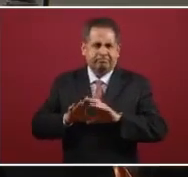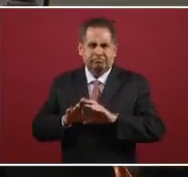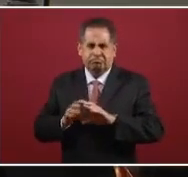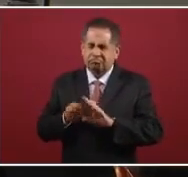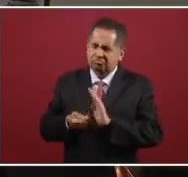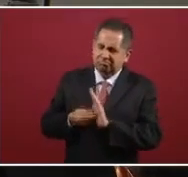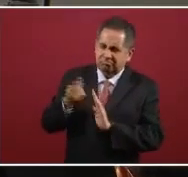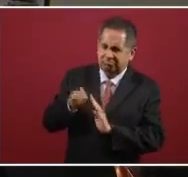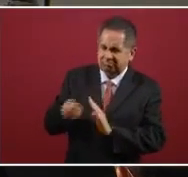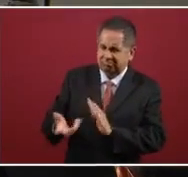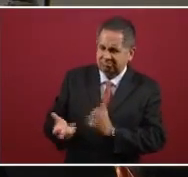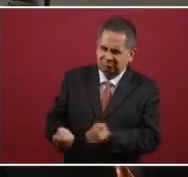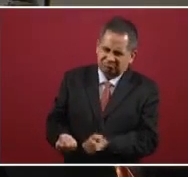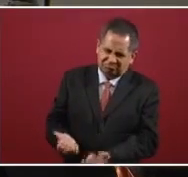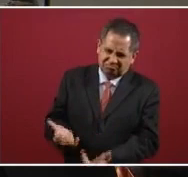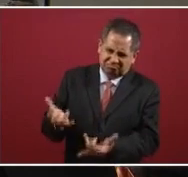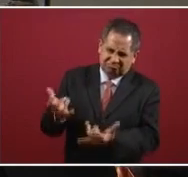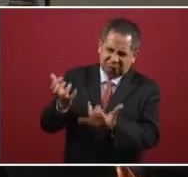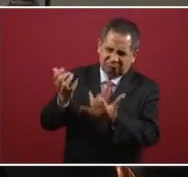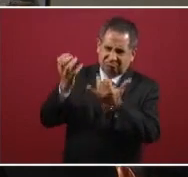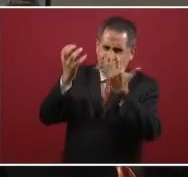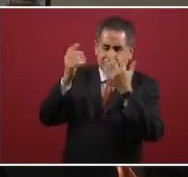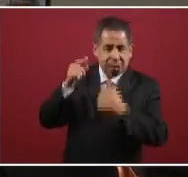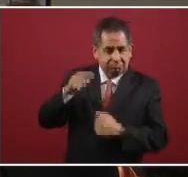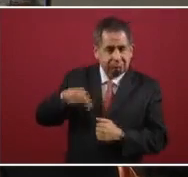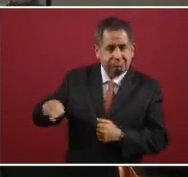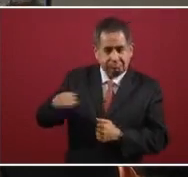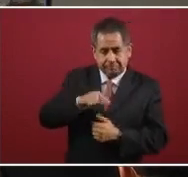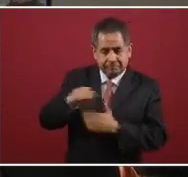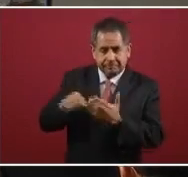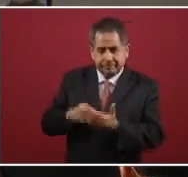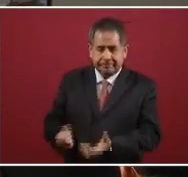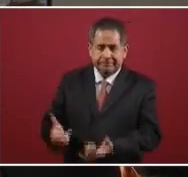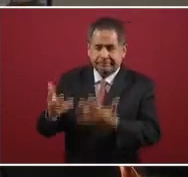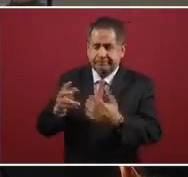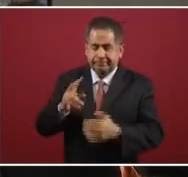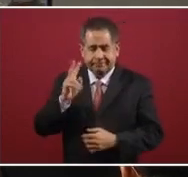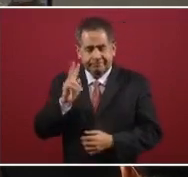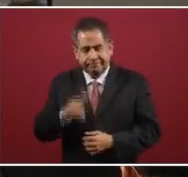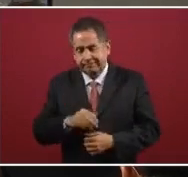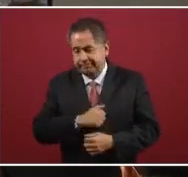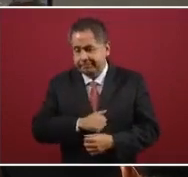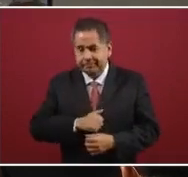incendiaron el lugar. Y es muy lamentable,